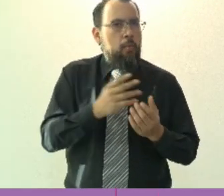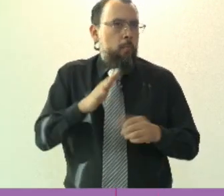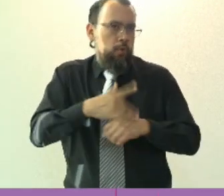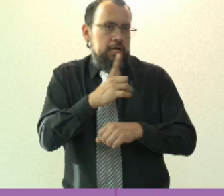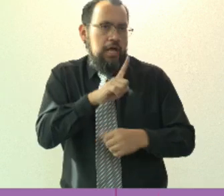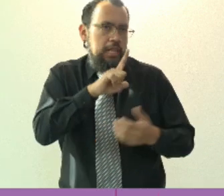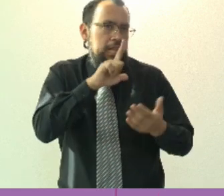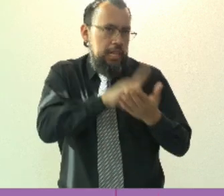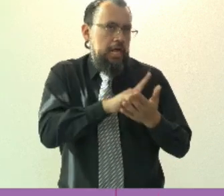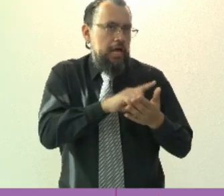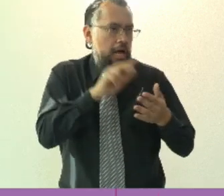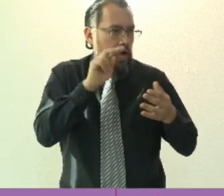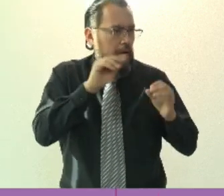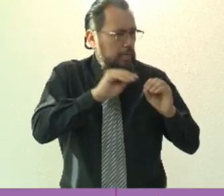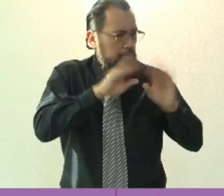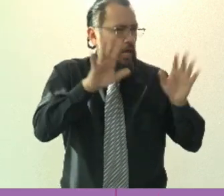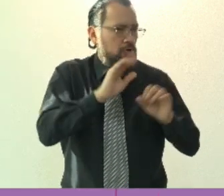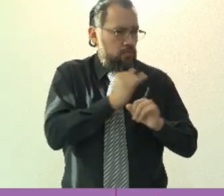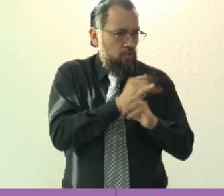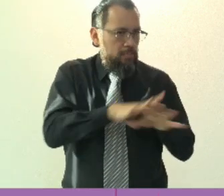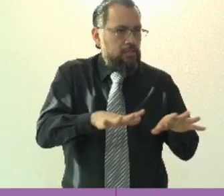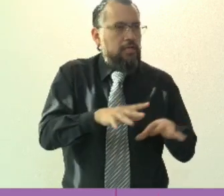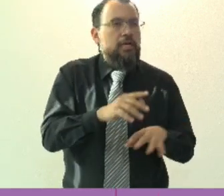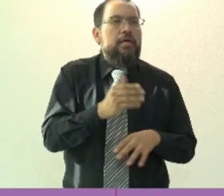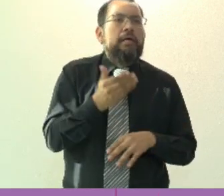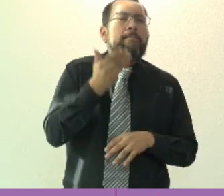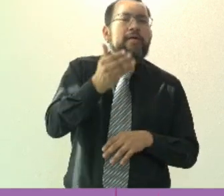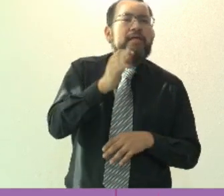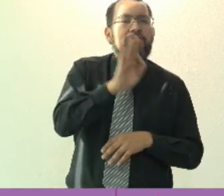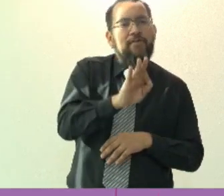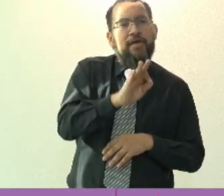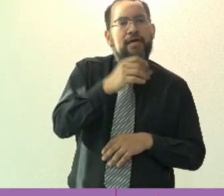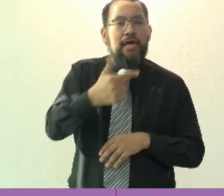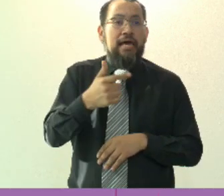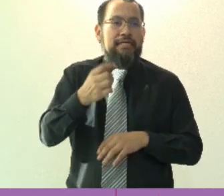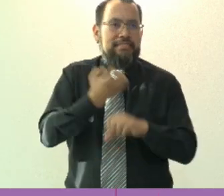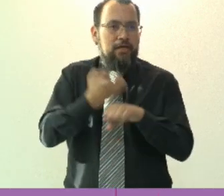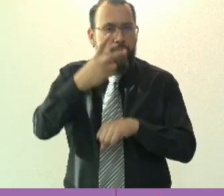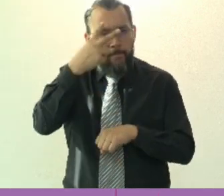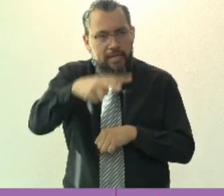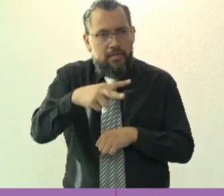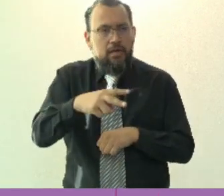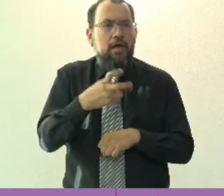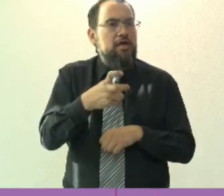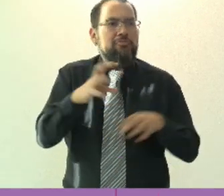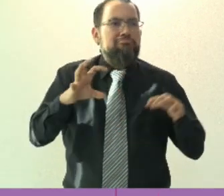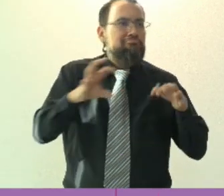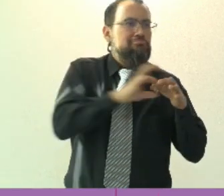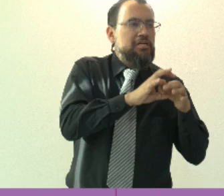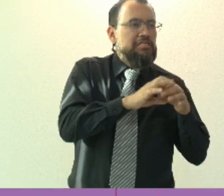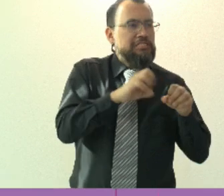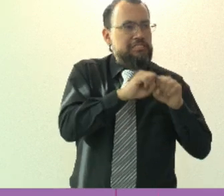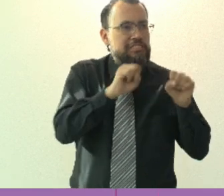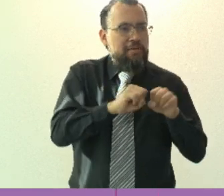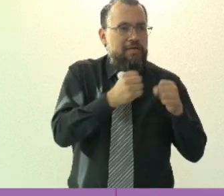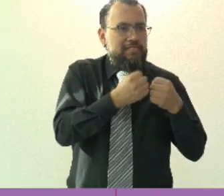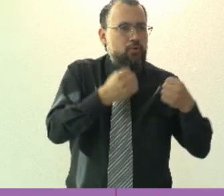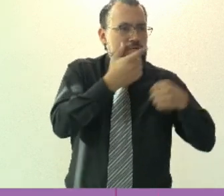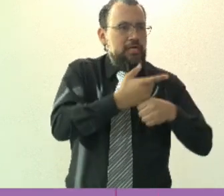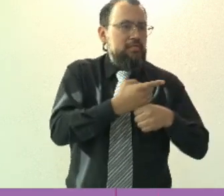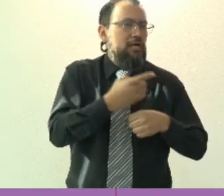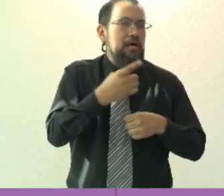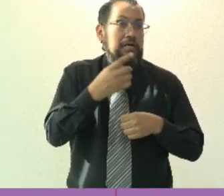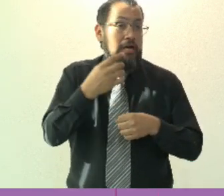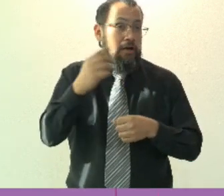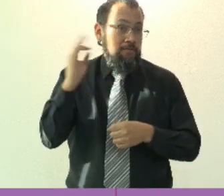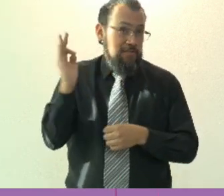con la bendita ley de transparencia, lo obtenías de la Fiscalía del Estado de México y no coincidía con el Sistema Nacional de Seguridad del Gobierno Federal, que